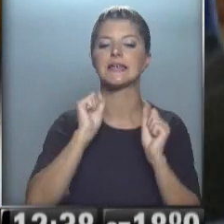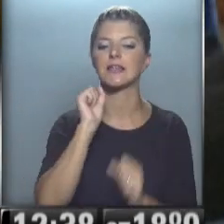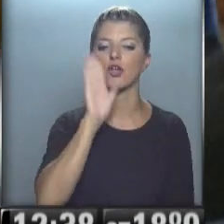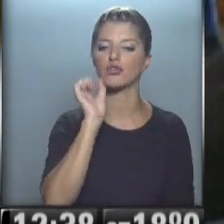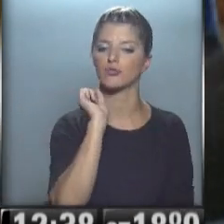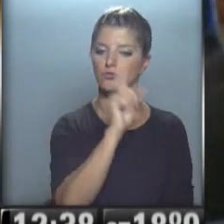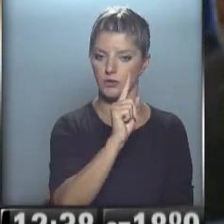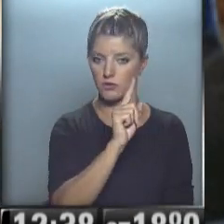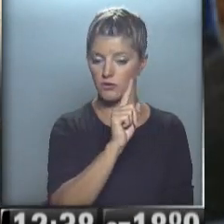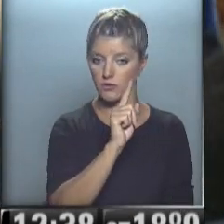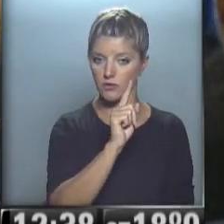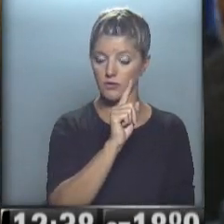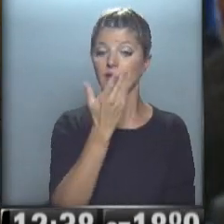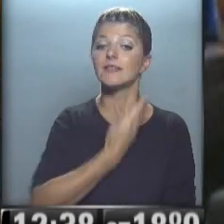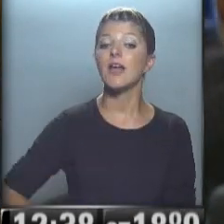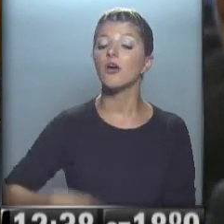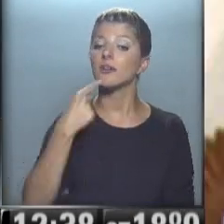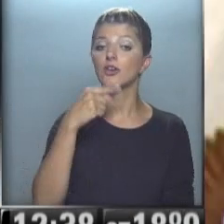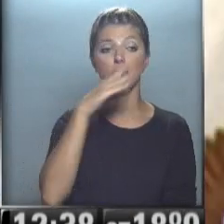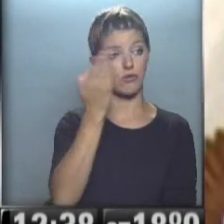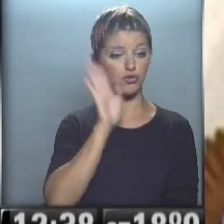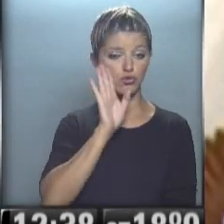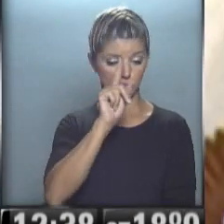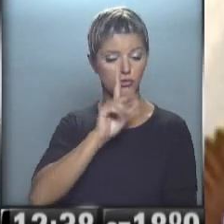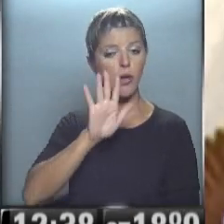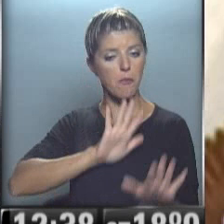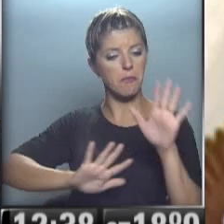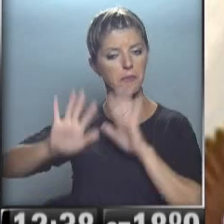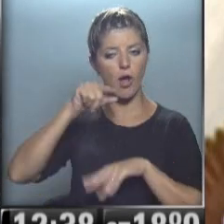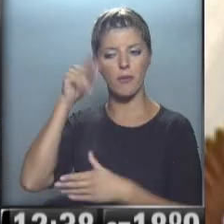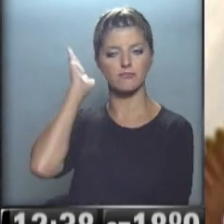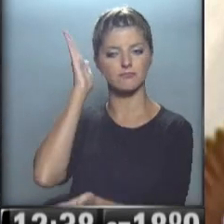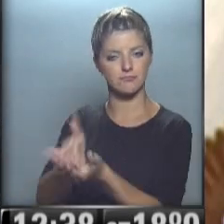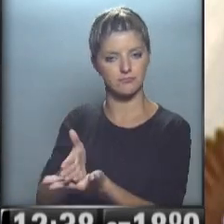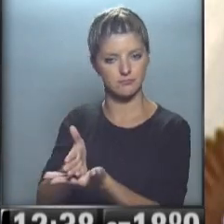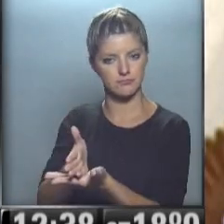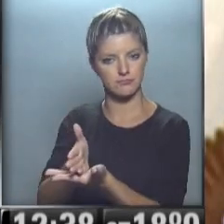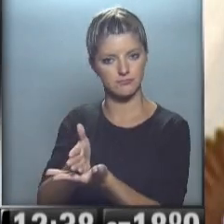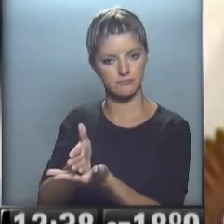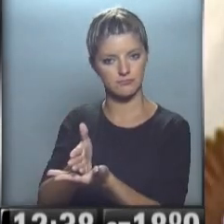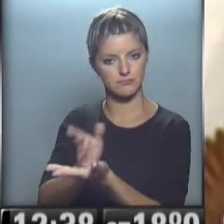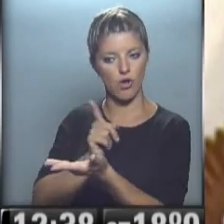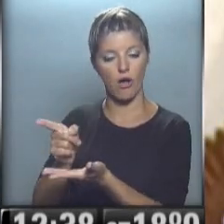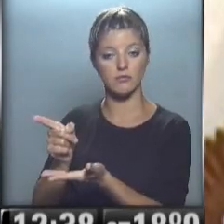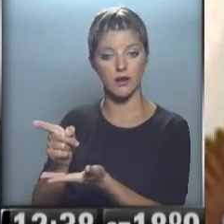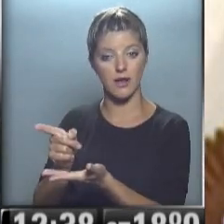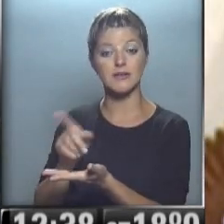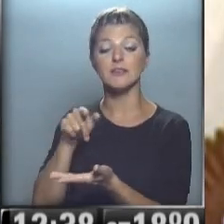carry quien afirmó que Estados Unidos estaba preparado para aplicar sanciones económicas contra Venezuela